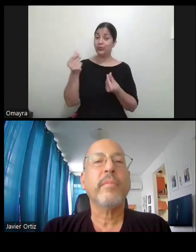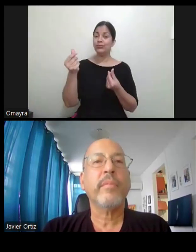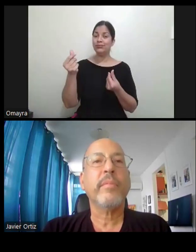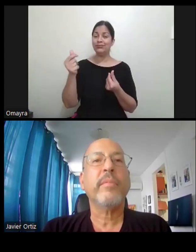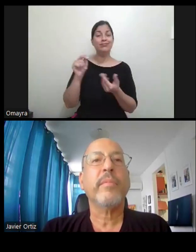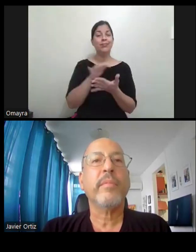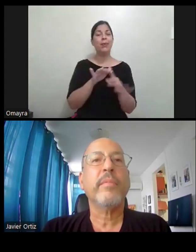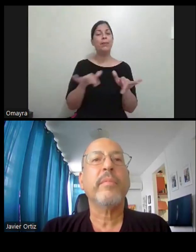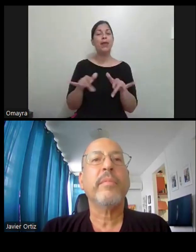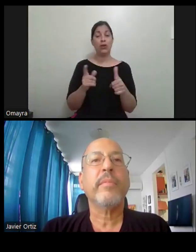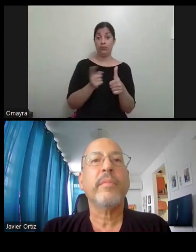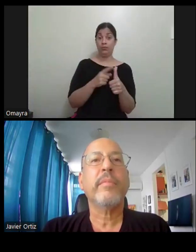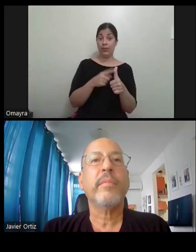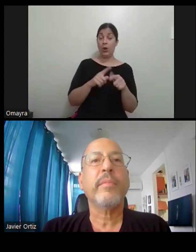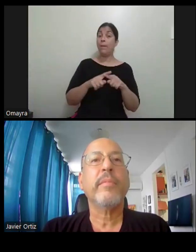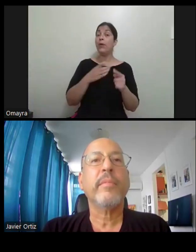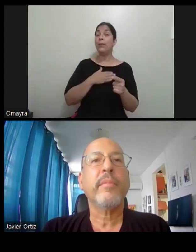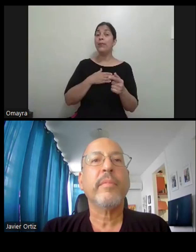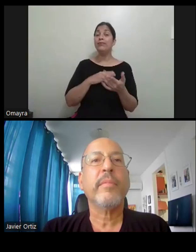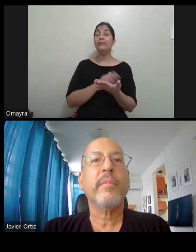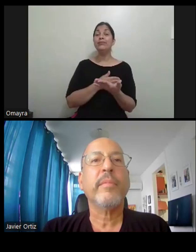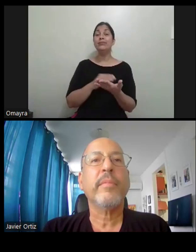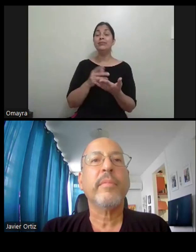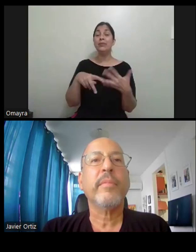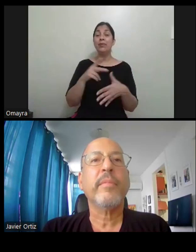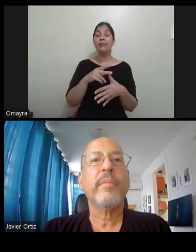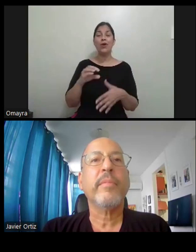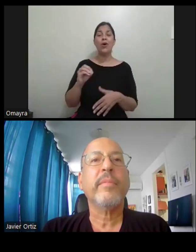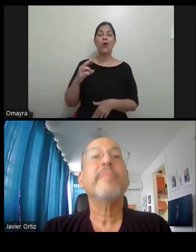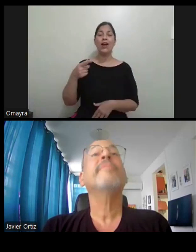uno, pero mi instrumento principal era el órgano.